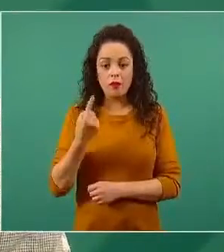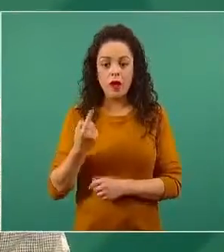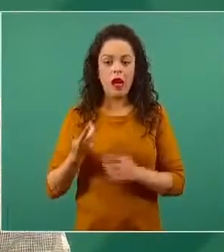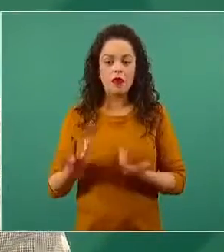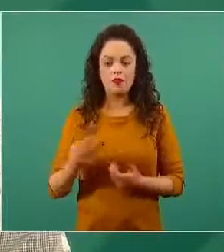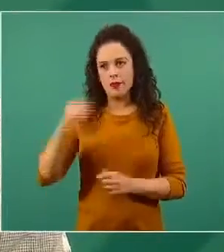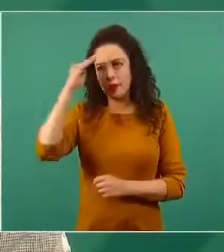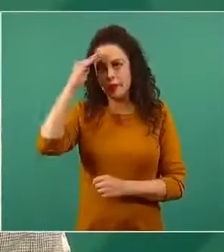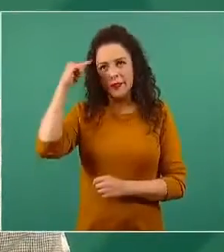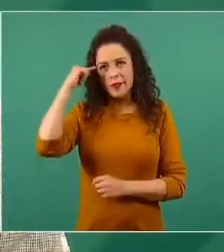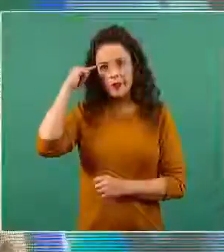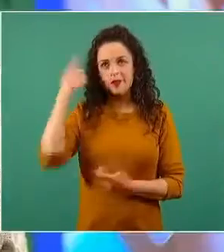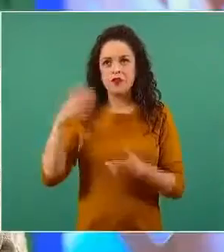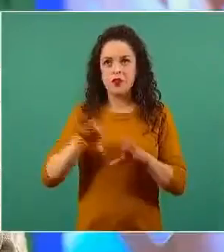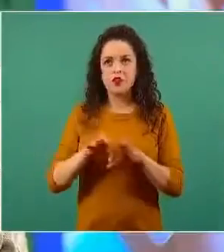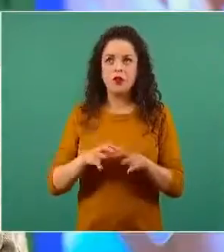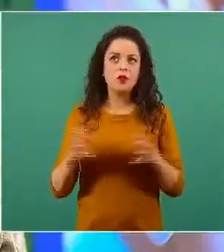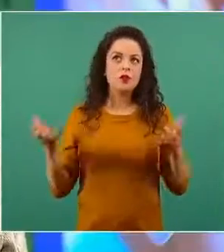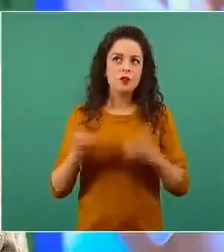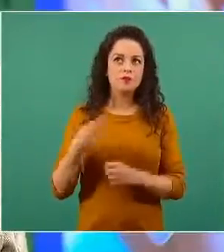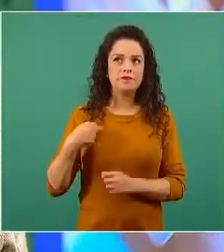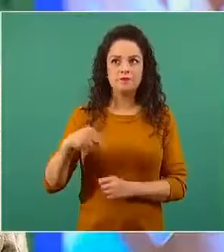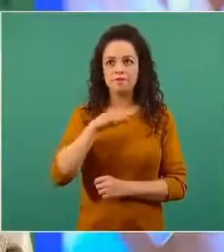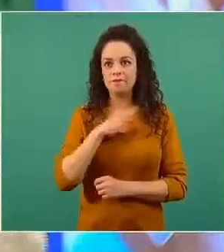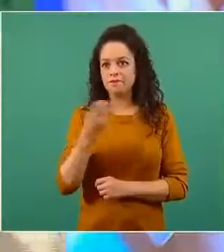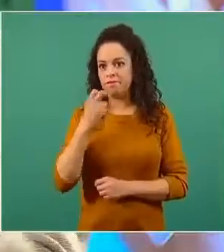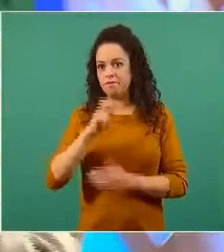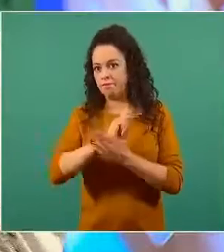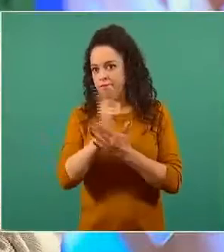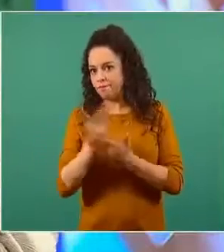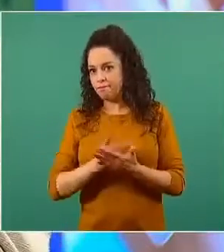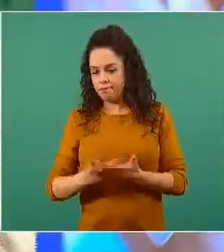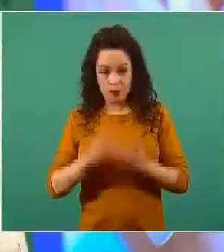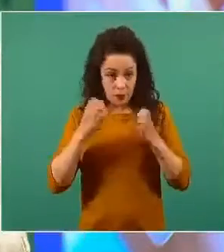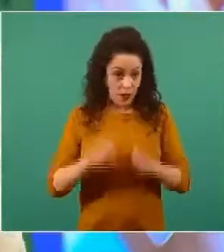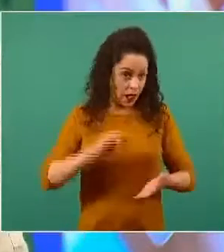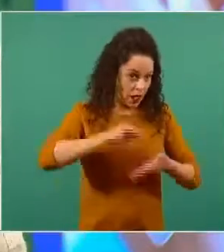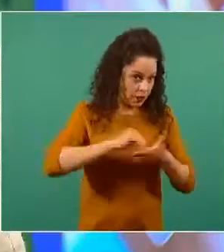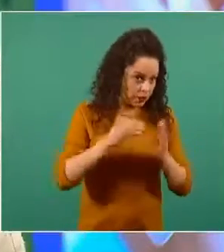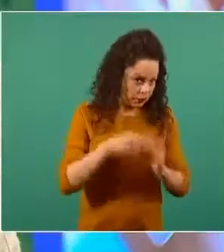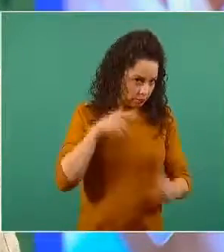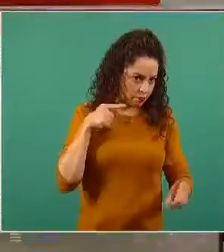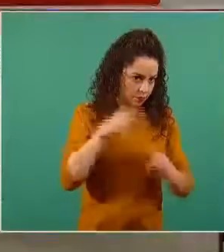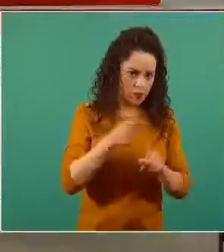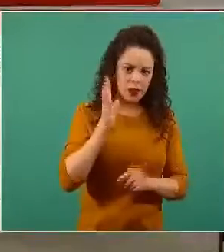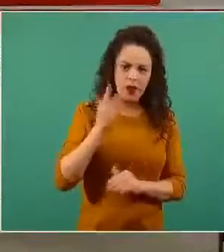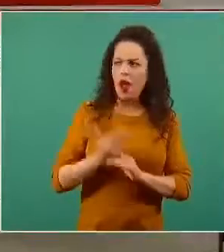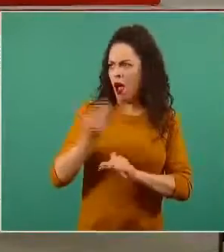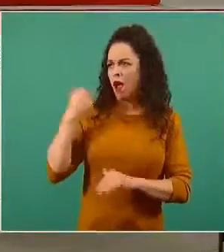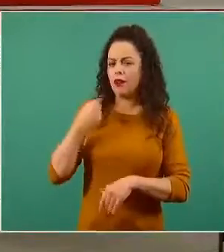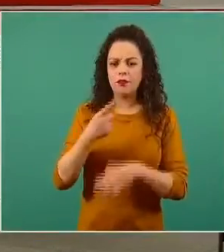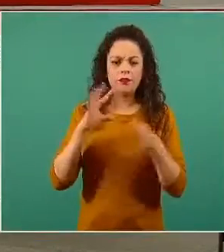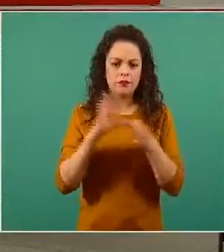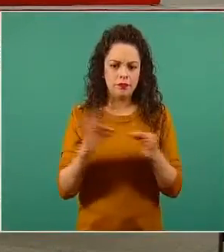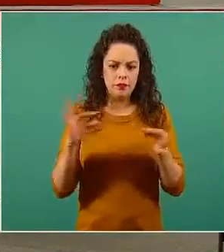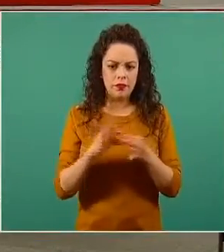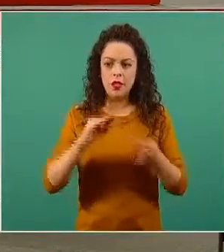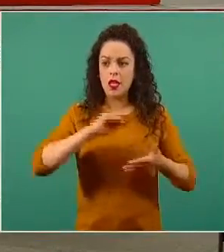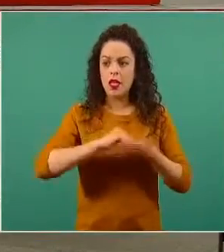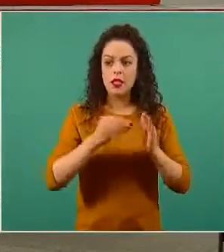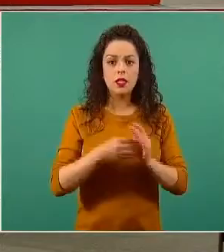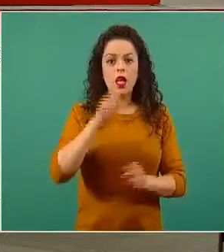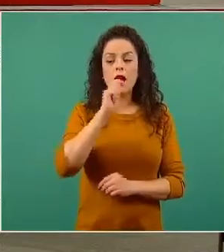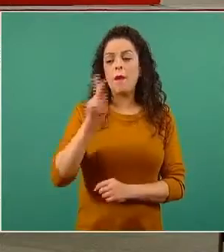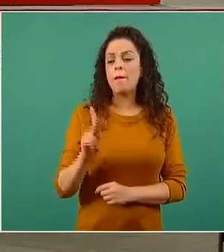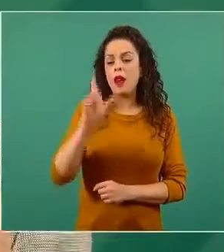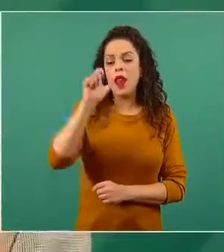reflexionamos sobre cómo estamos operando en nuestro programa de vacunación. Está la estrategia. Ya hemos hablado en otras ocasiones que la estrategia es un plan